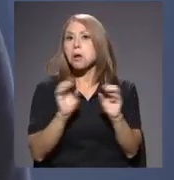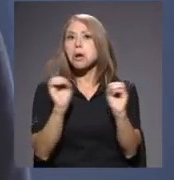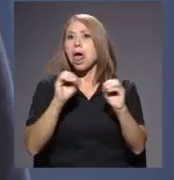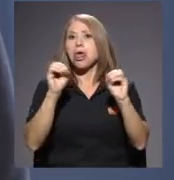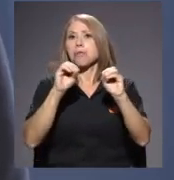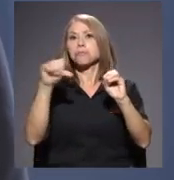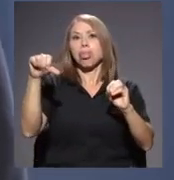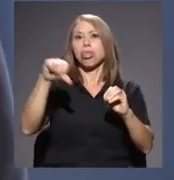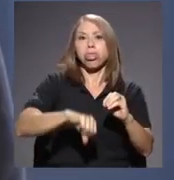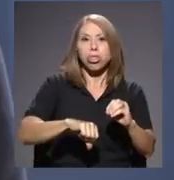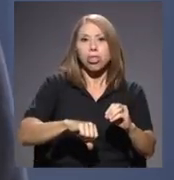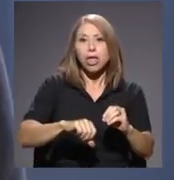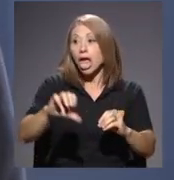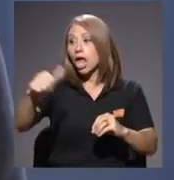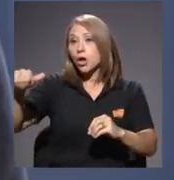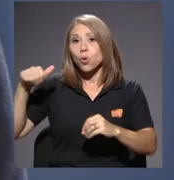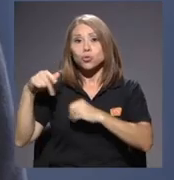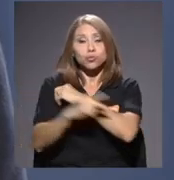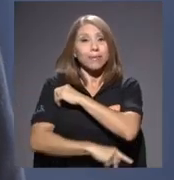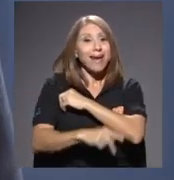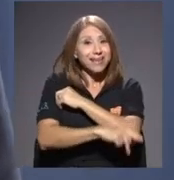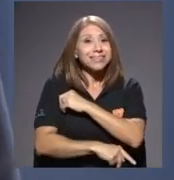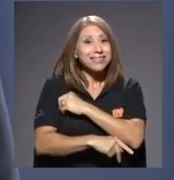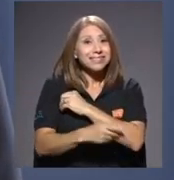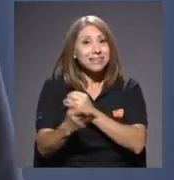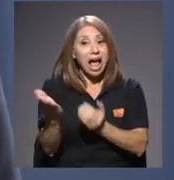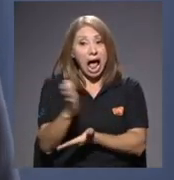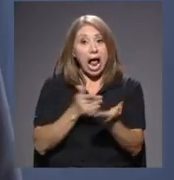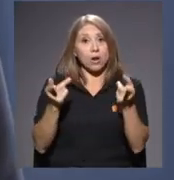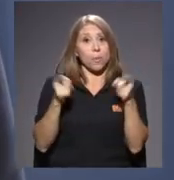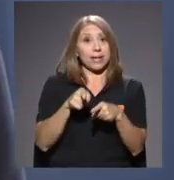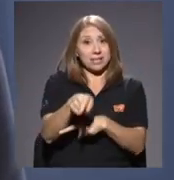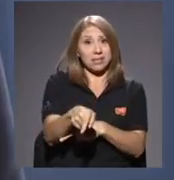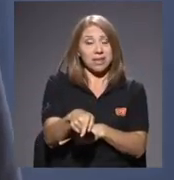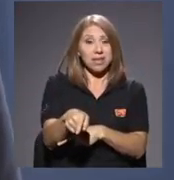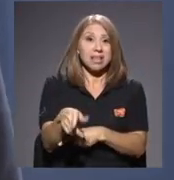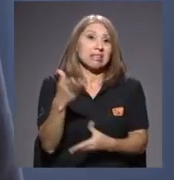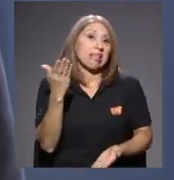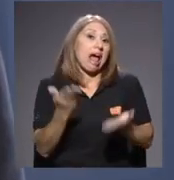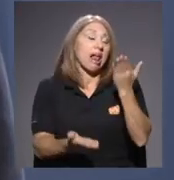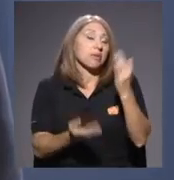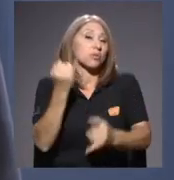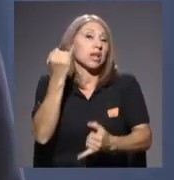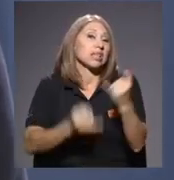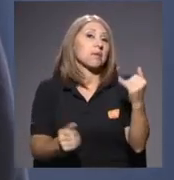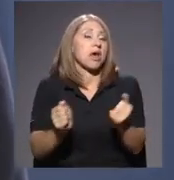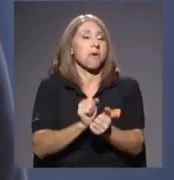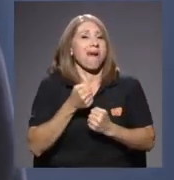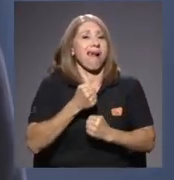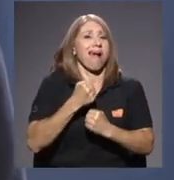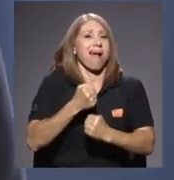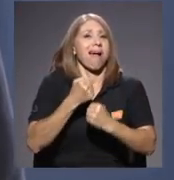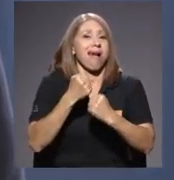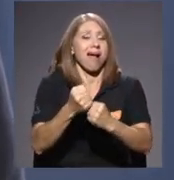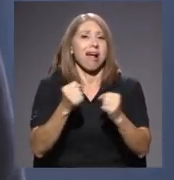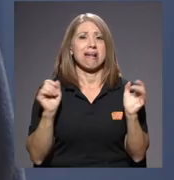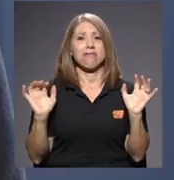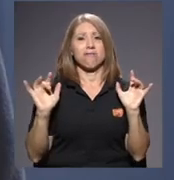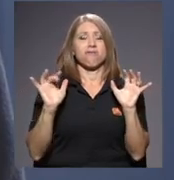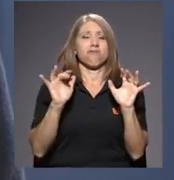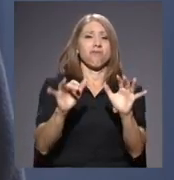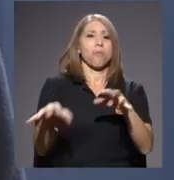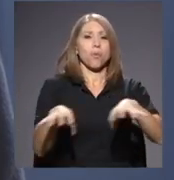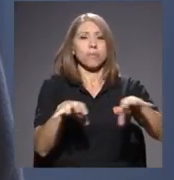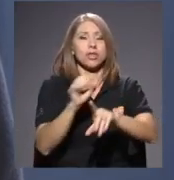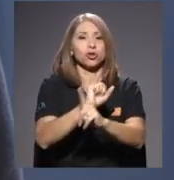centroamericano, lastimosamente, un caso de este tipo hubiera terminado tal vez en movimientos sociales muy fuertes o incluso hasta una guerra interna,